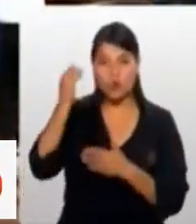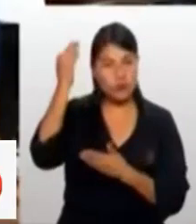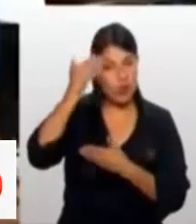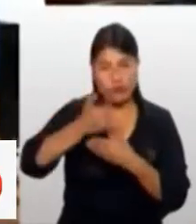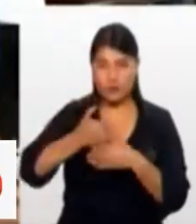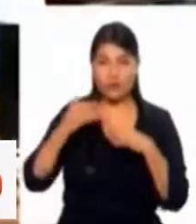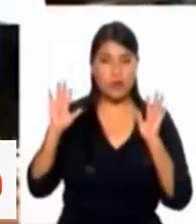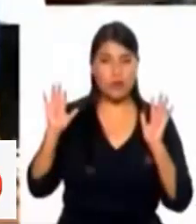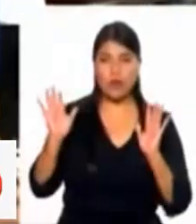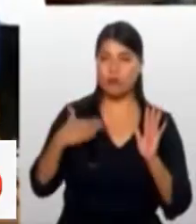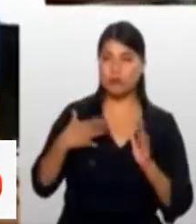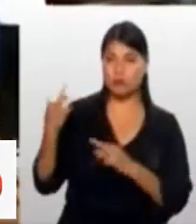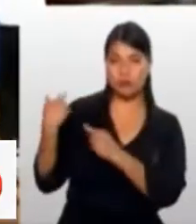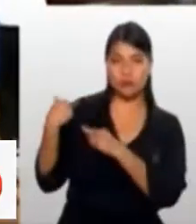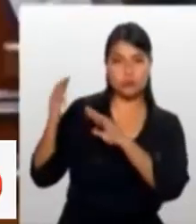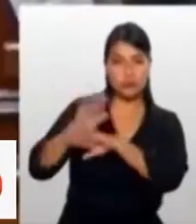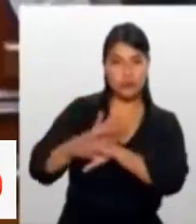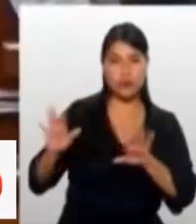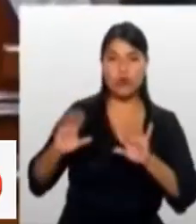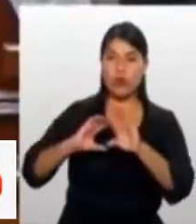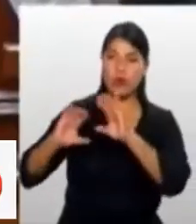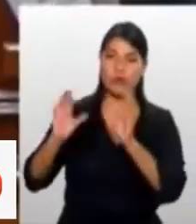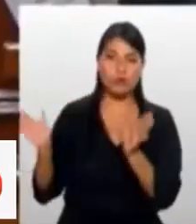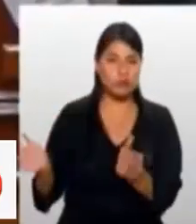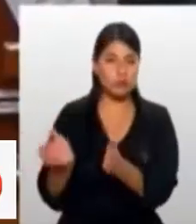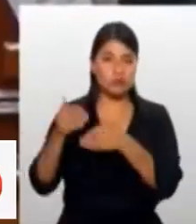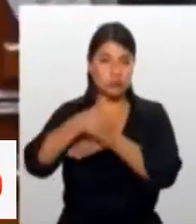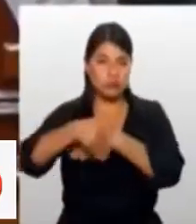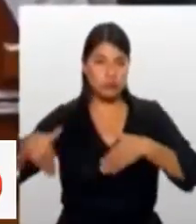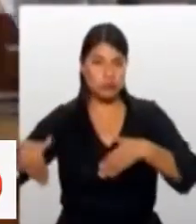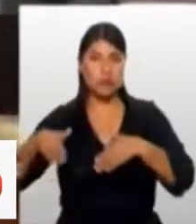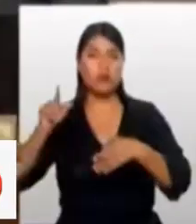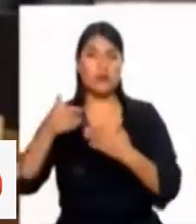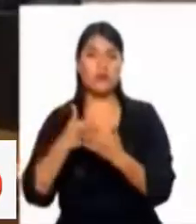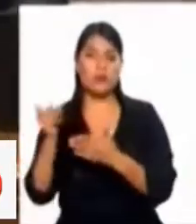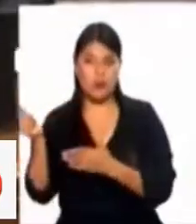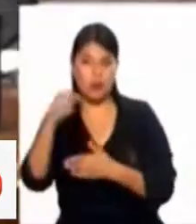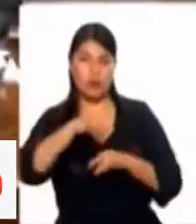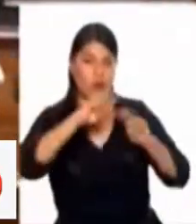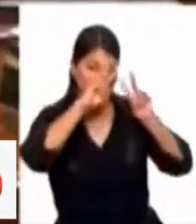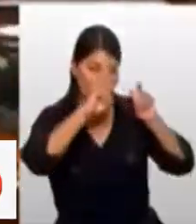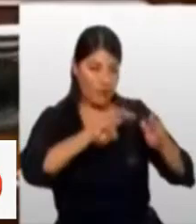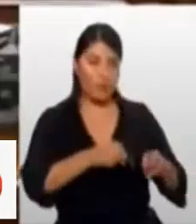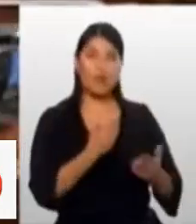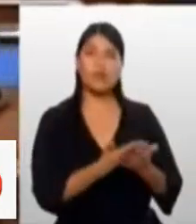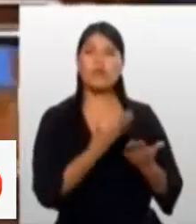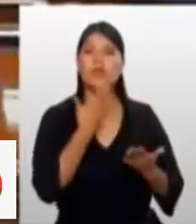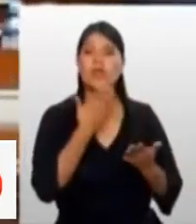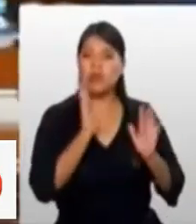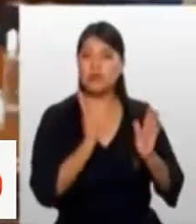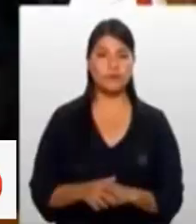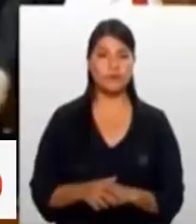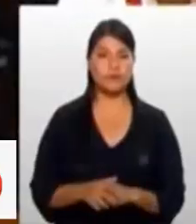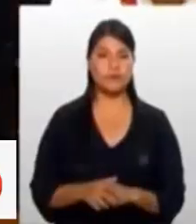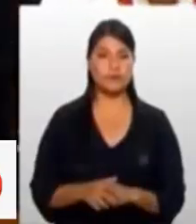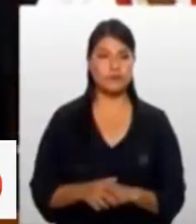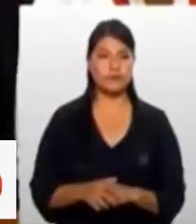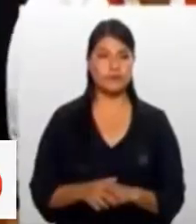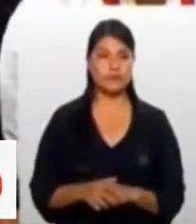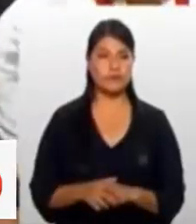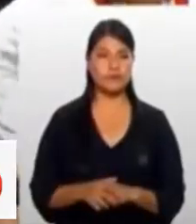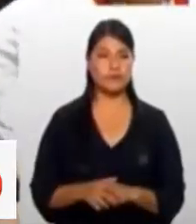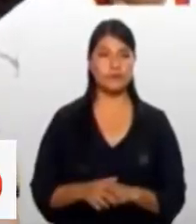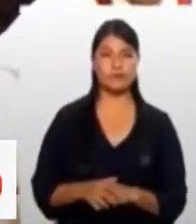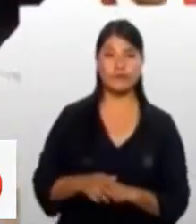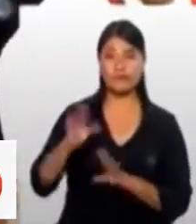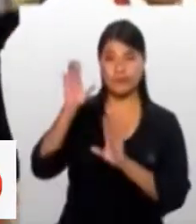las opiniones. Por su parte, el rechazo a este presidente está a la orden del día. A través de un comunicado,